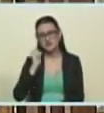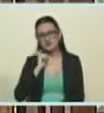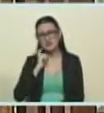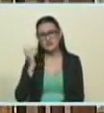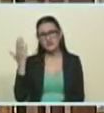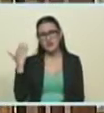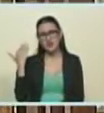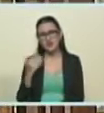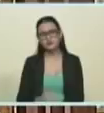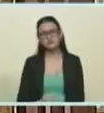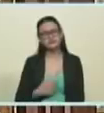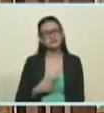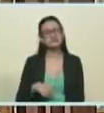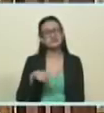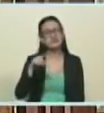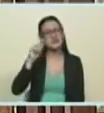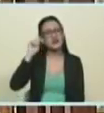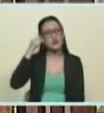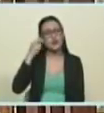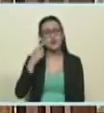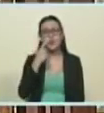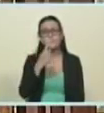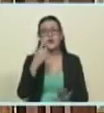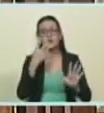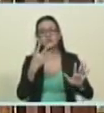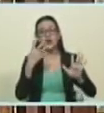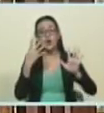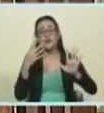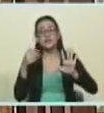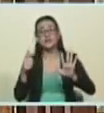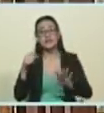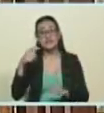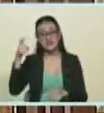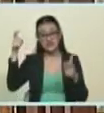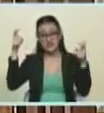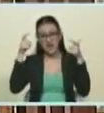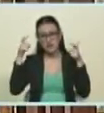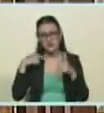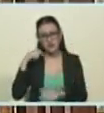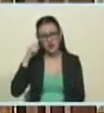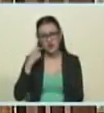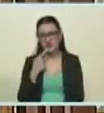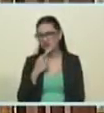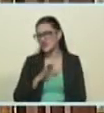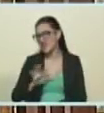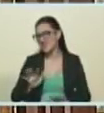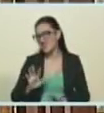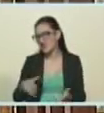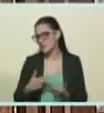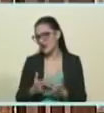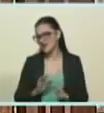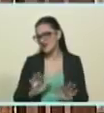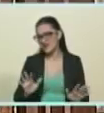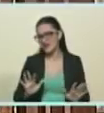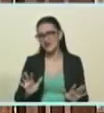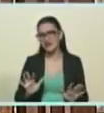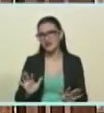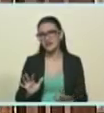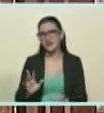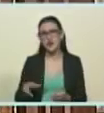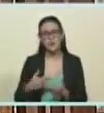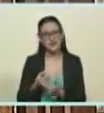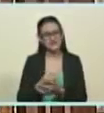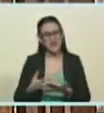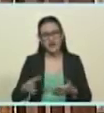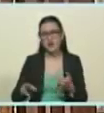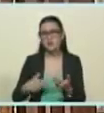Y un día el comandante Chávez en 1996 nos dijo, ya basta muchachos, ya. Esta oligarquía no merece una gota de sangre